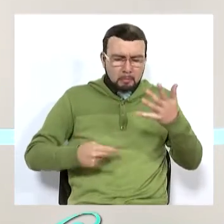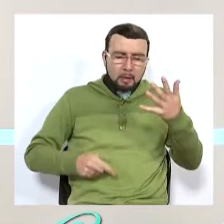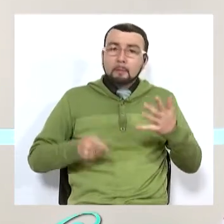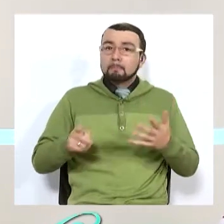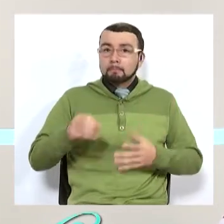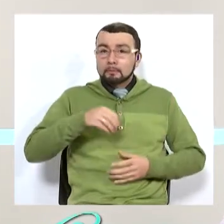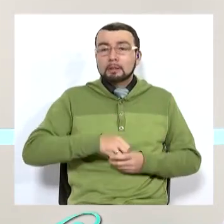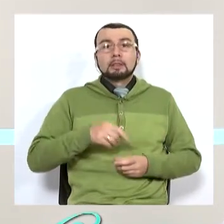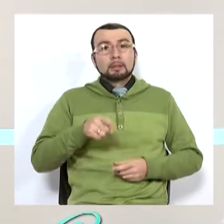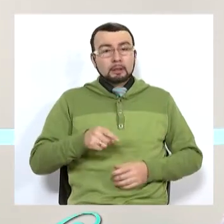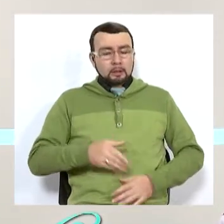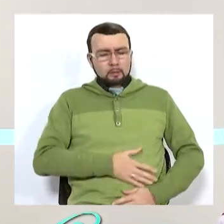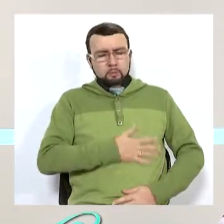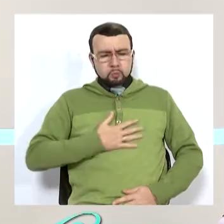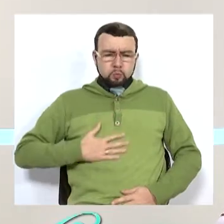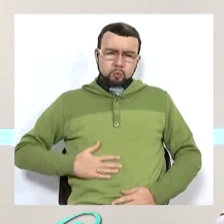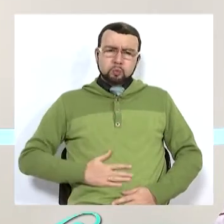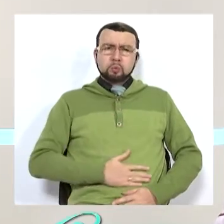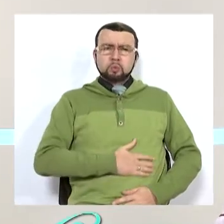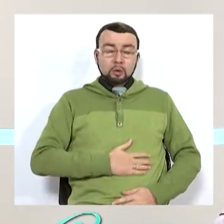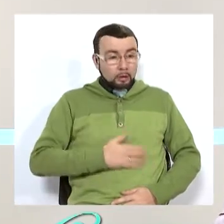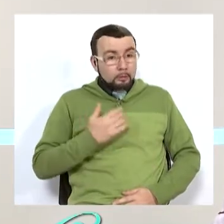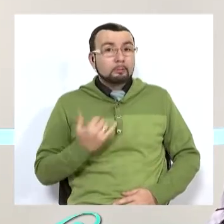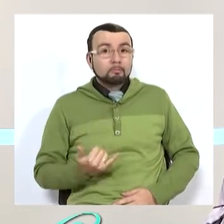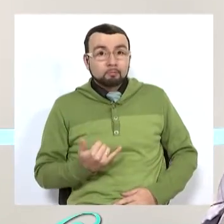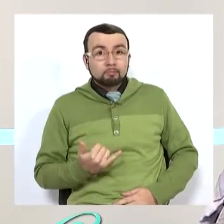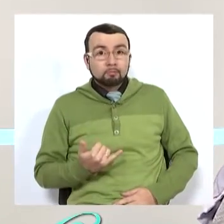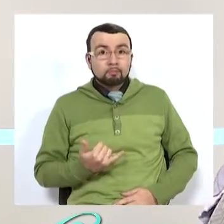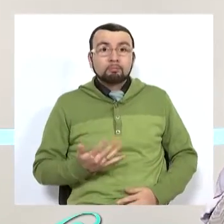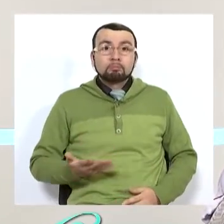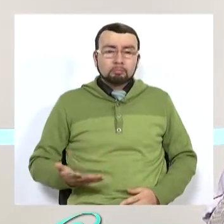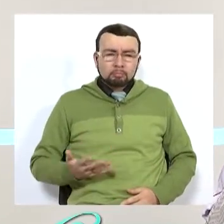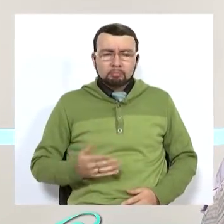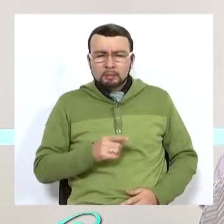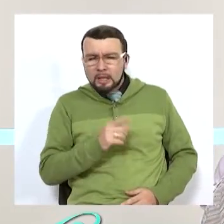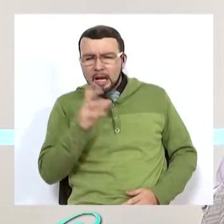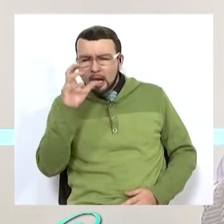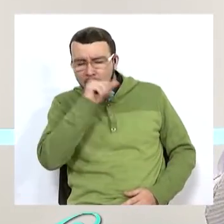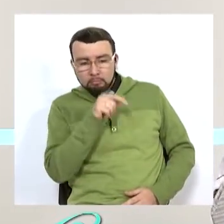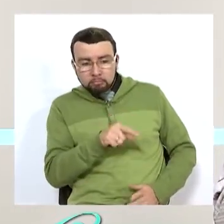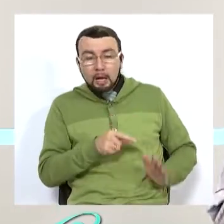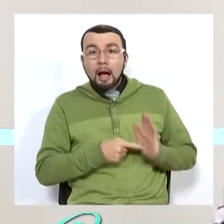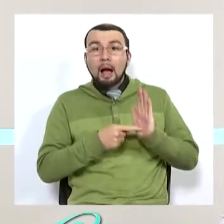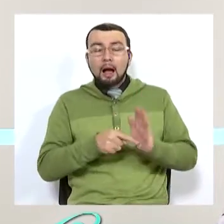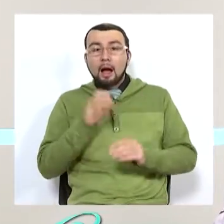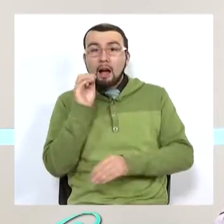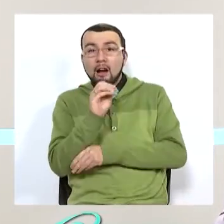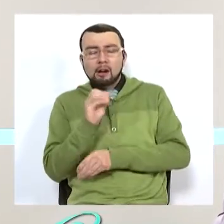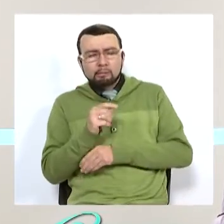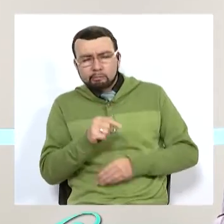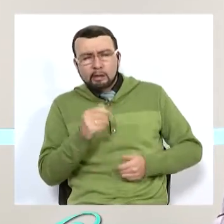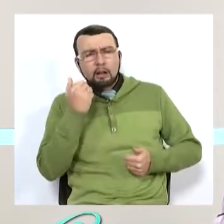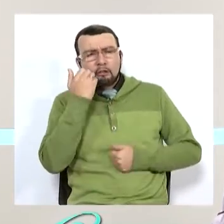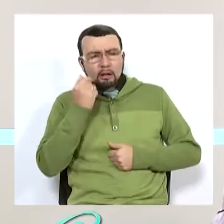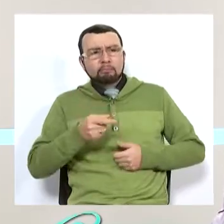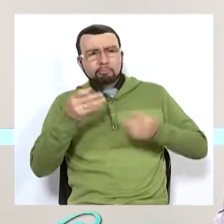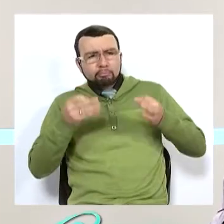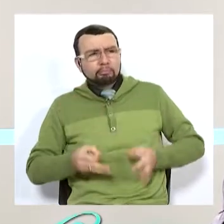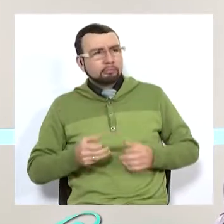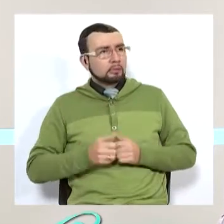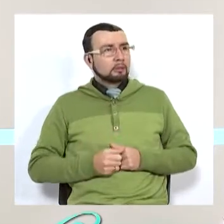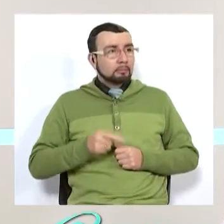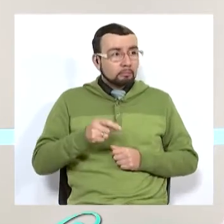el abdomen y cualquiera de estas nos puede estar dando señales de que hay una patología. Entonces de ahí la